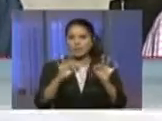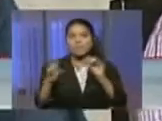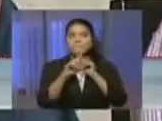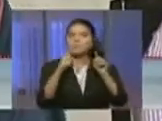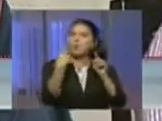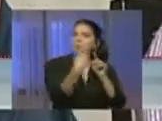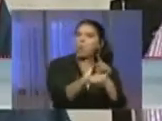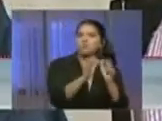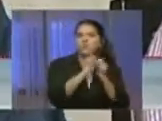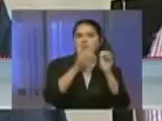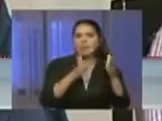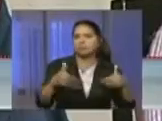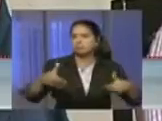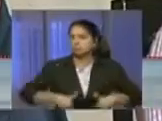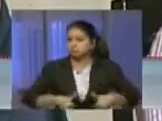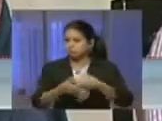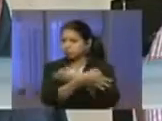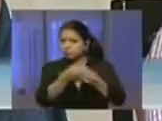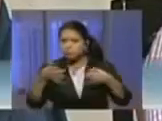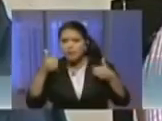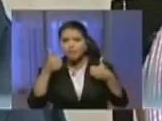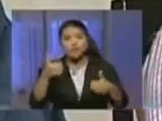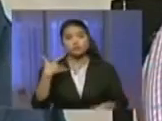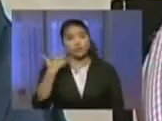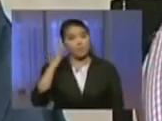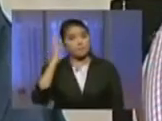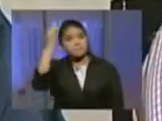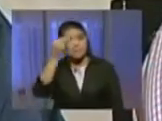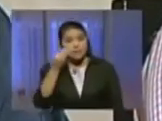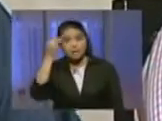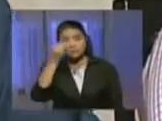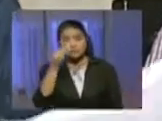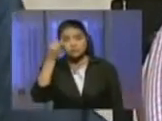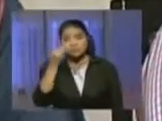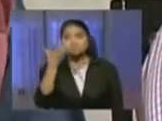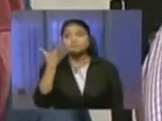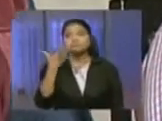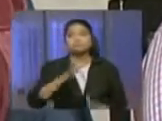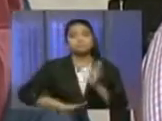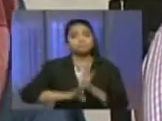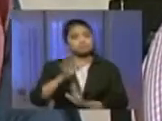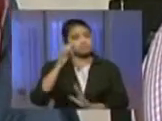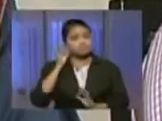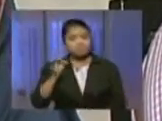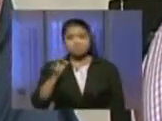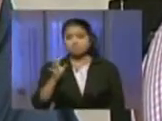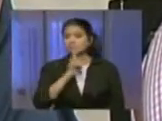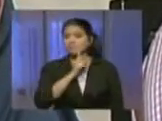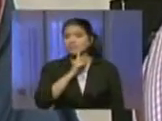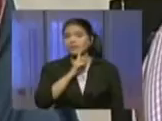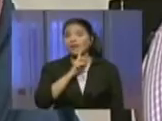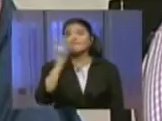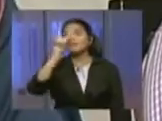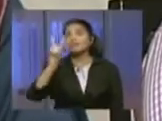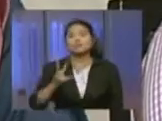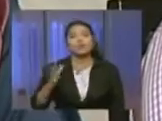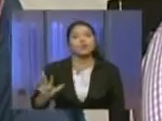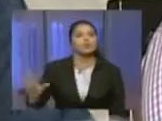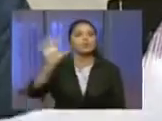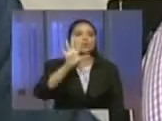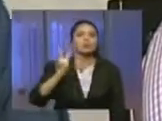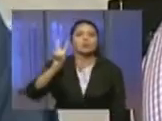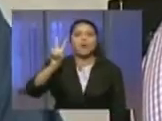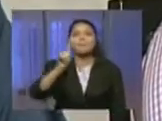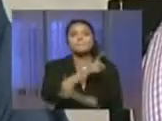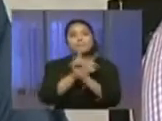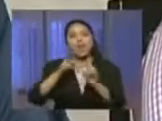nu han hecho un gran desempeño pienso que hemos puesto en alto nombre de Venezuela y quiero decirle que bueno hablando del tema